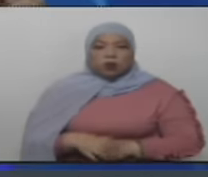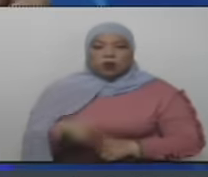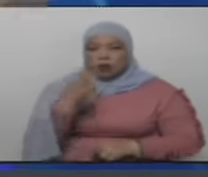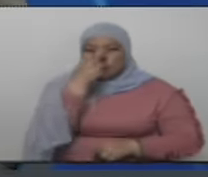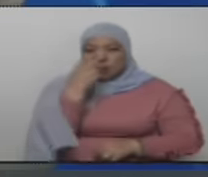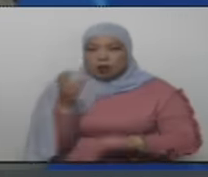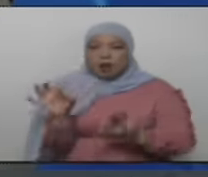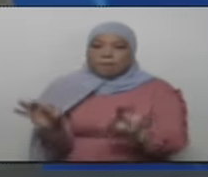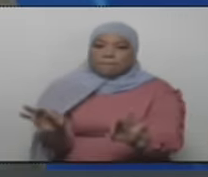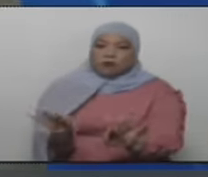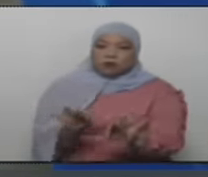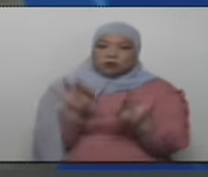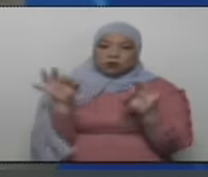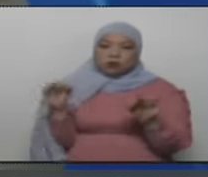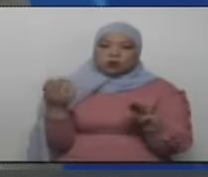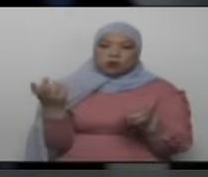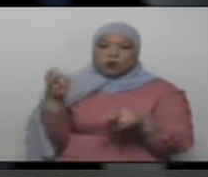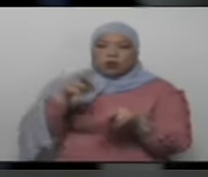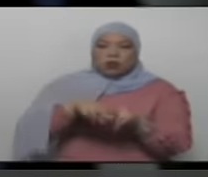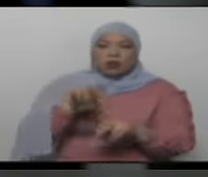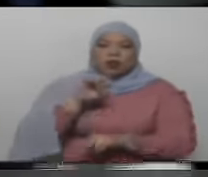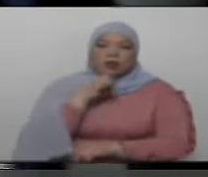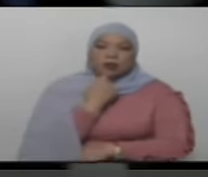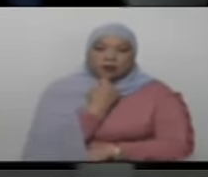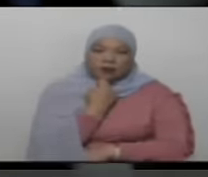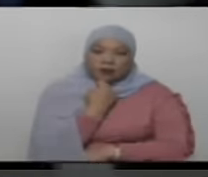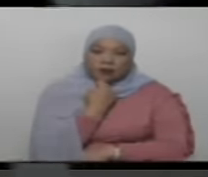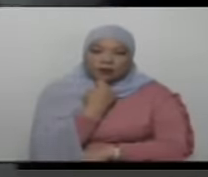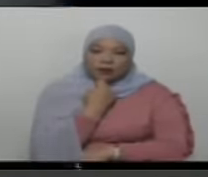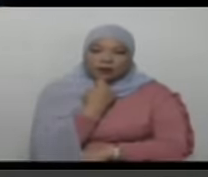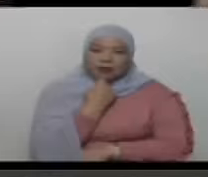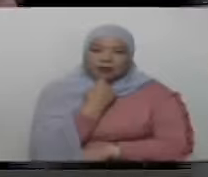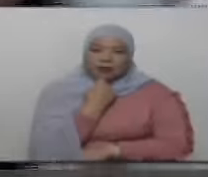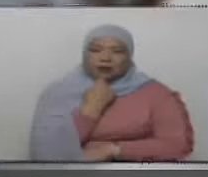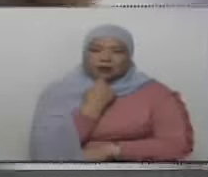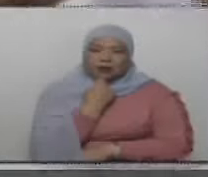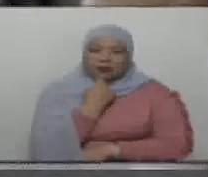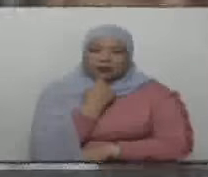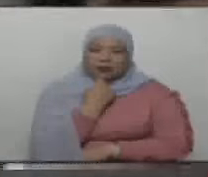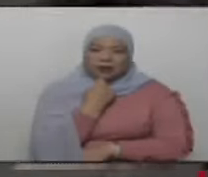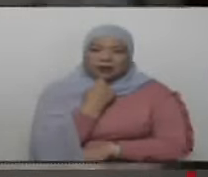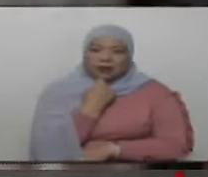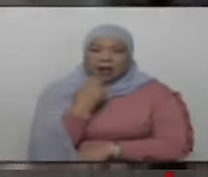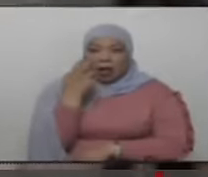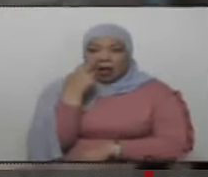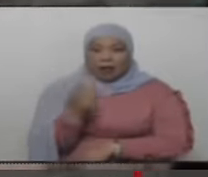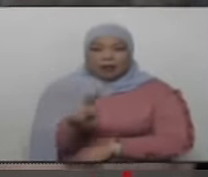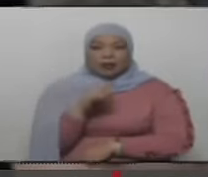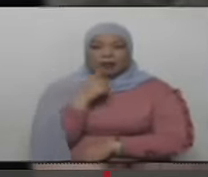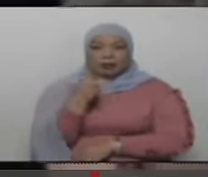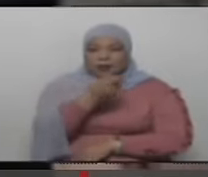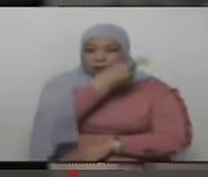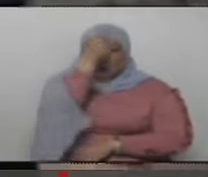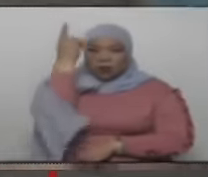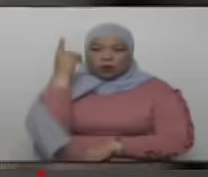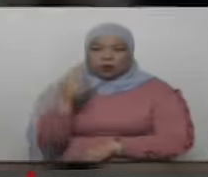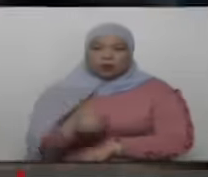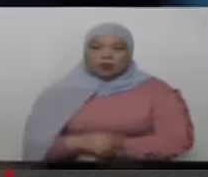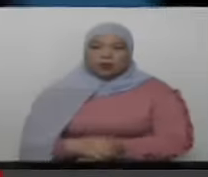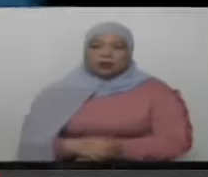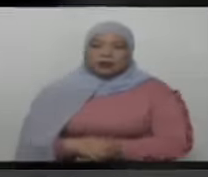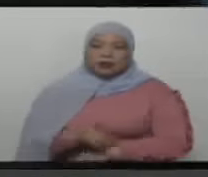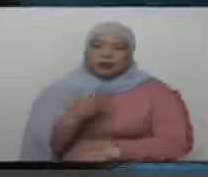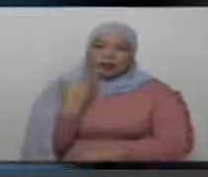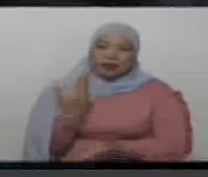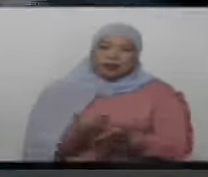invitado especial de la silla secreta. Adelante, está llegando Diosdado. Cuidado, te caes ahí, adelante.